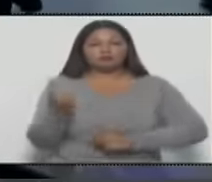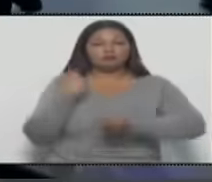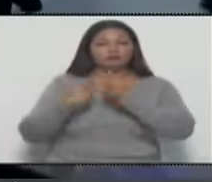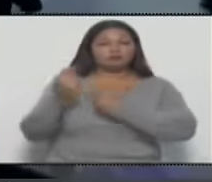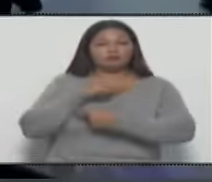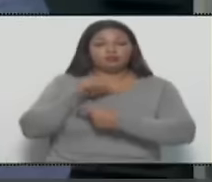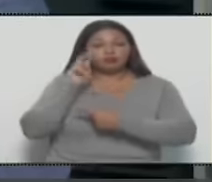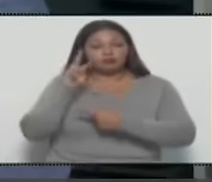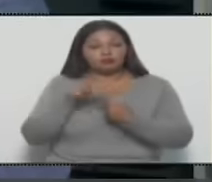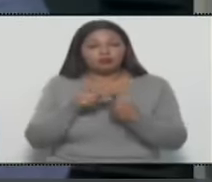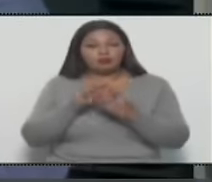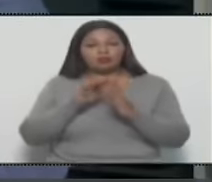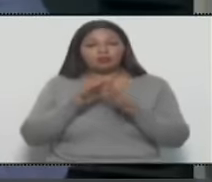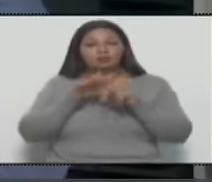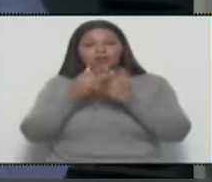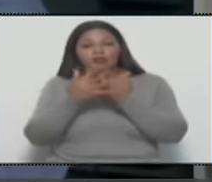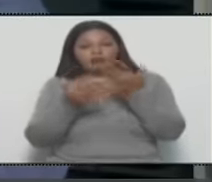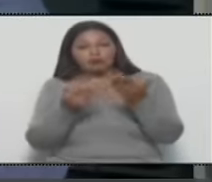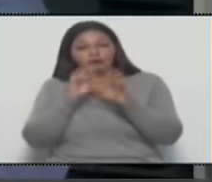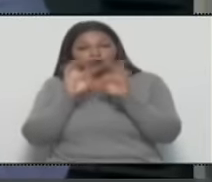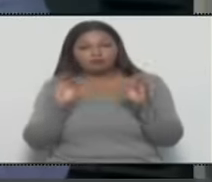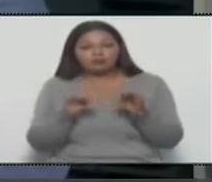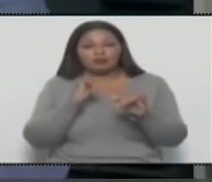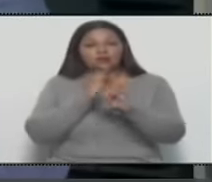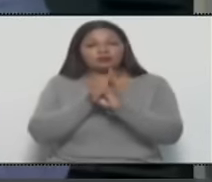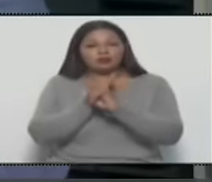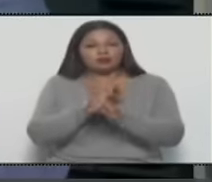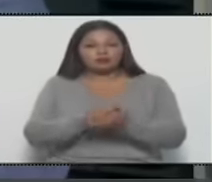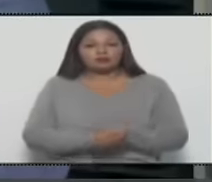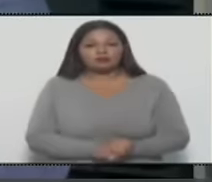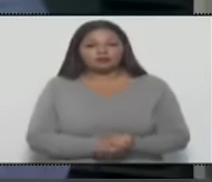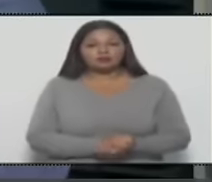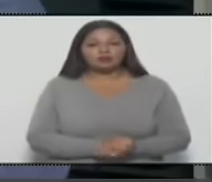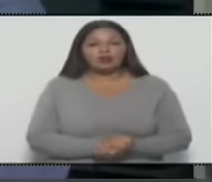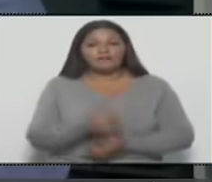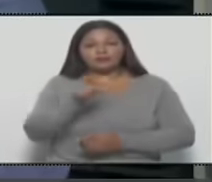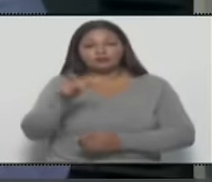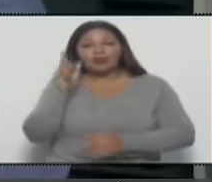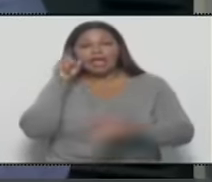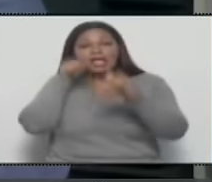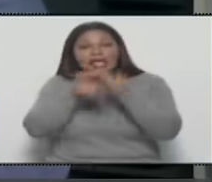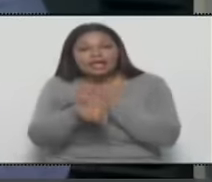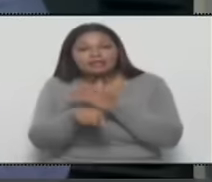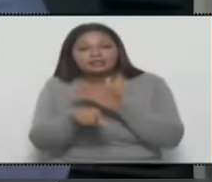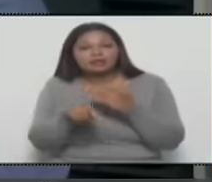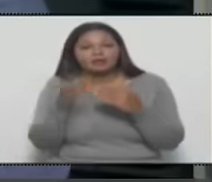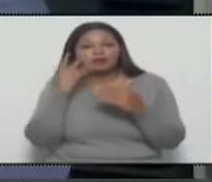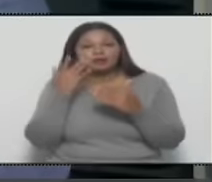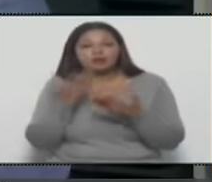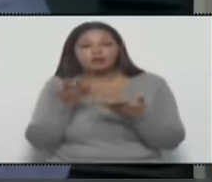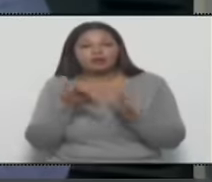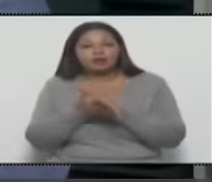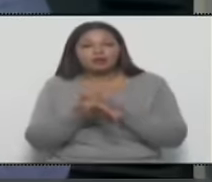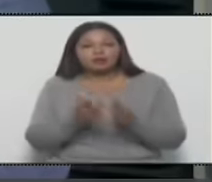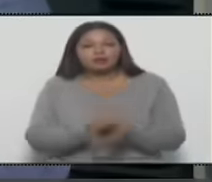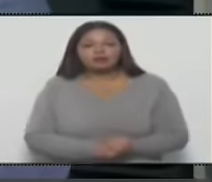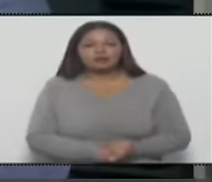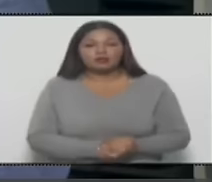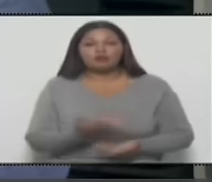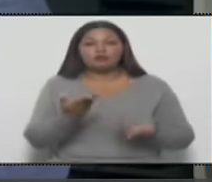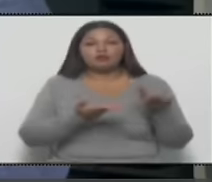que es la deformación de un portal web, donde el hacker ingresa a lo que es a través del protocolo